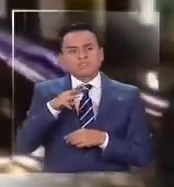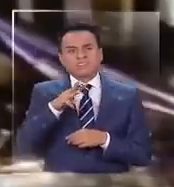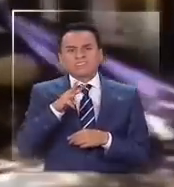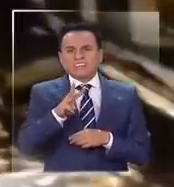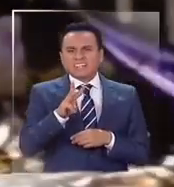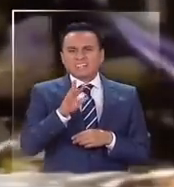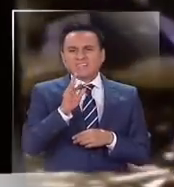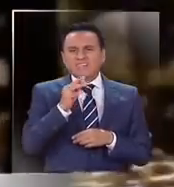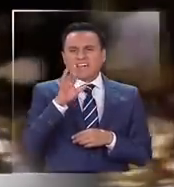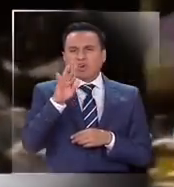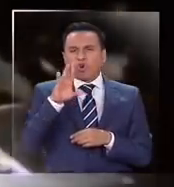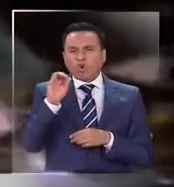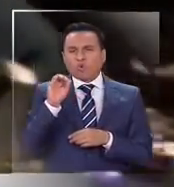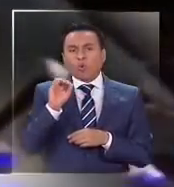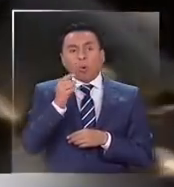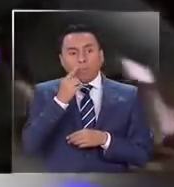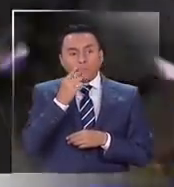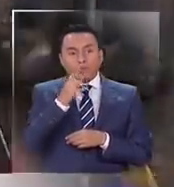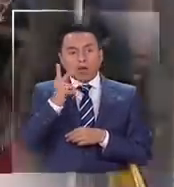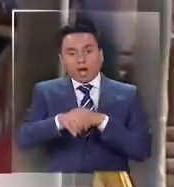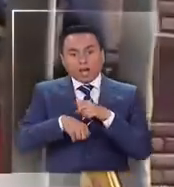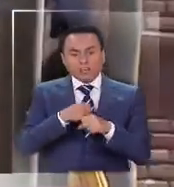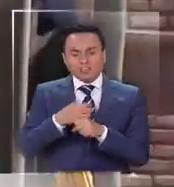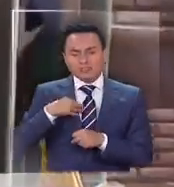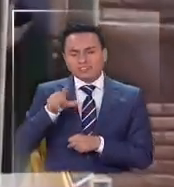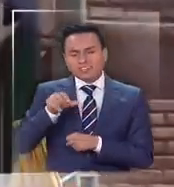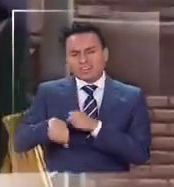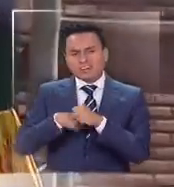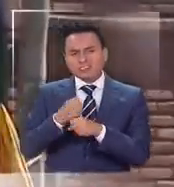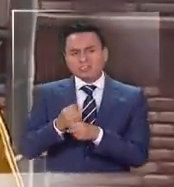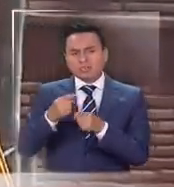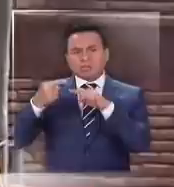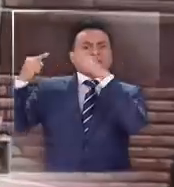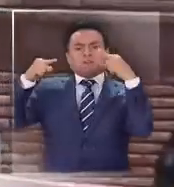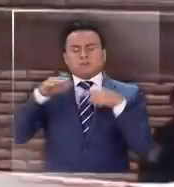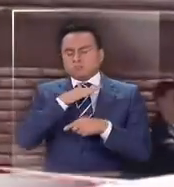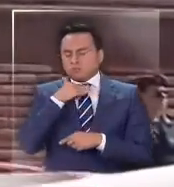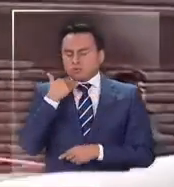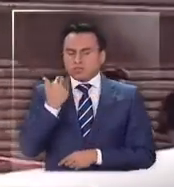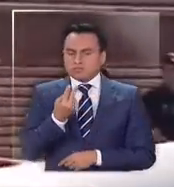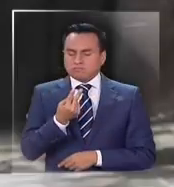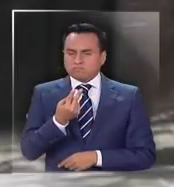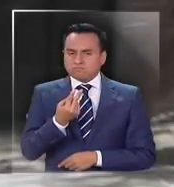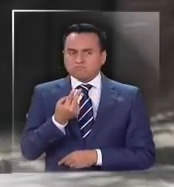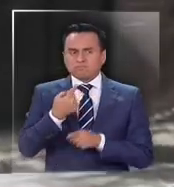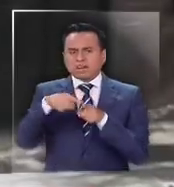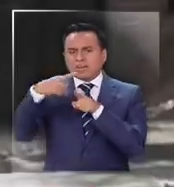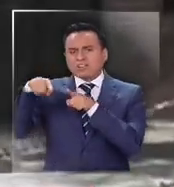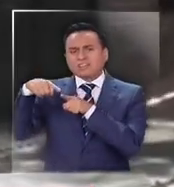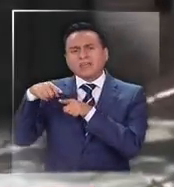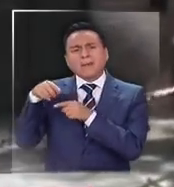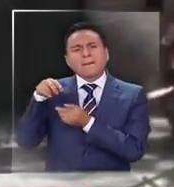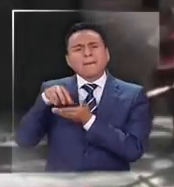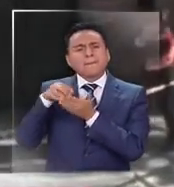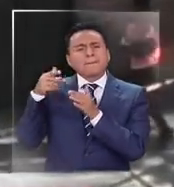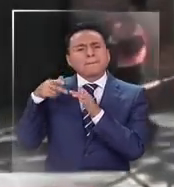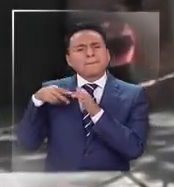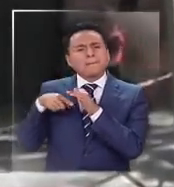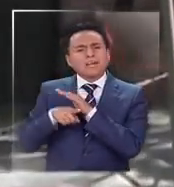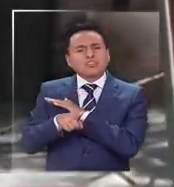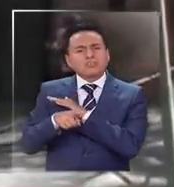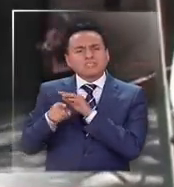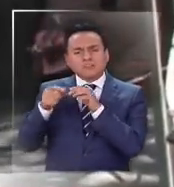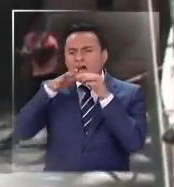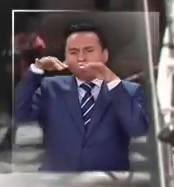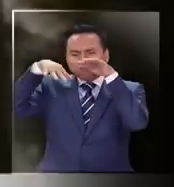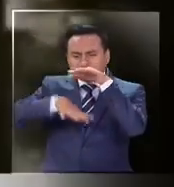Febrero, un hombre de 42 años y su hijo de 17 murieron electrocutados. Varias estaciones del Metro de Buenos Aires sufrieron